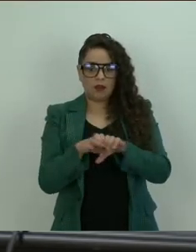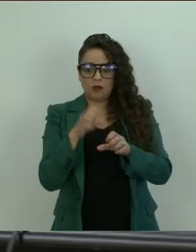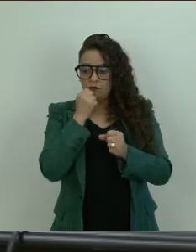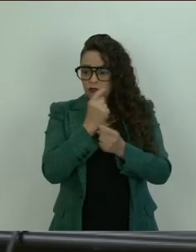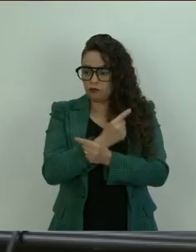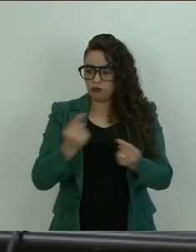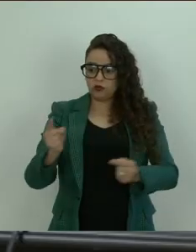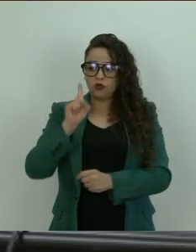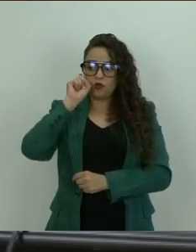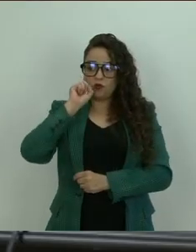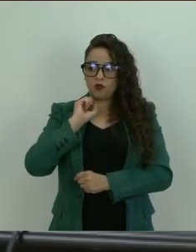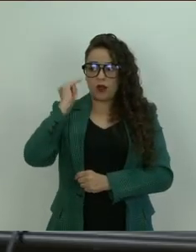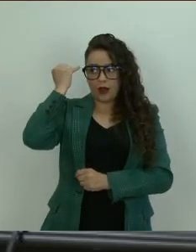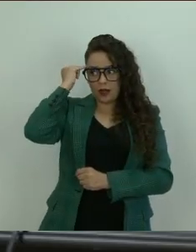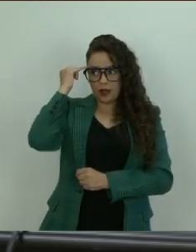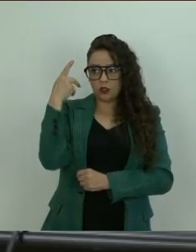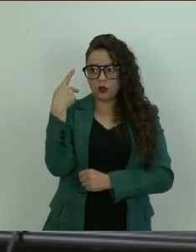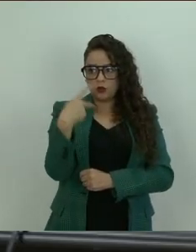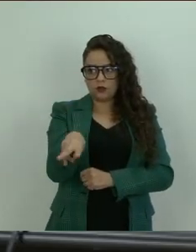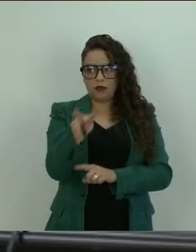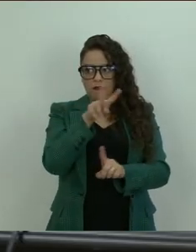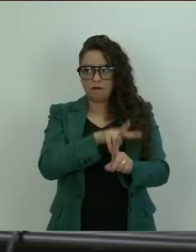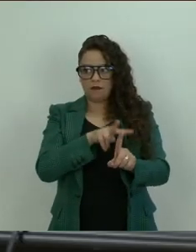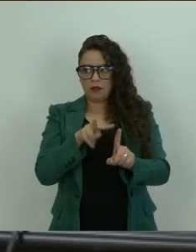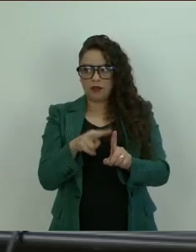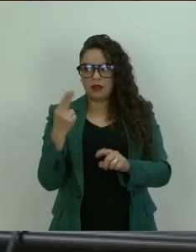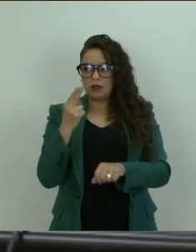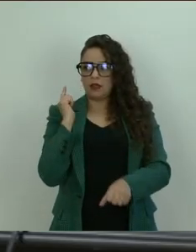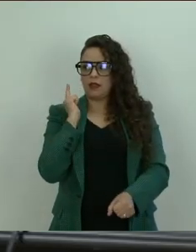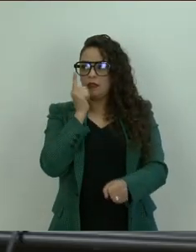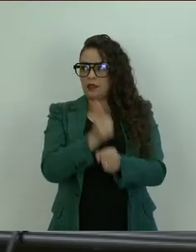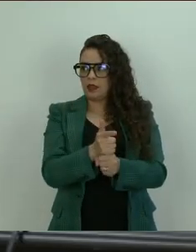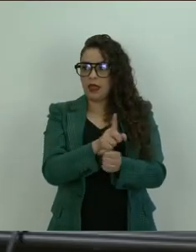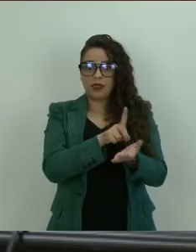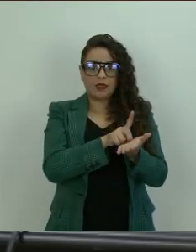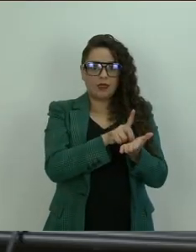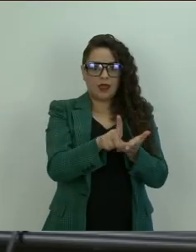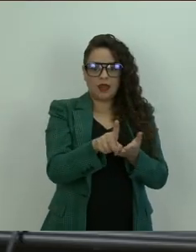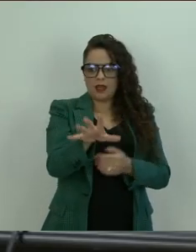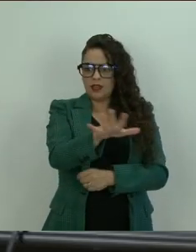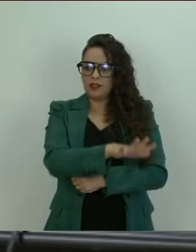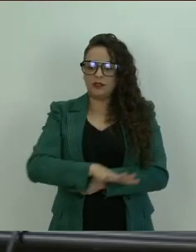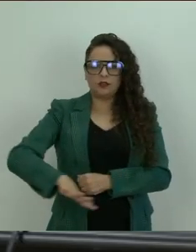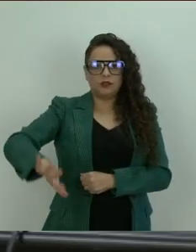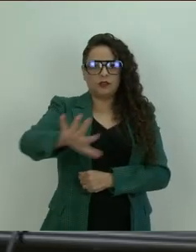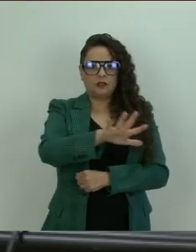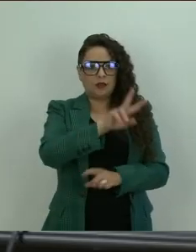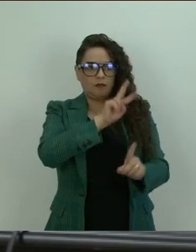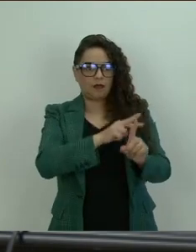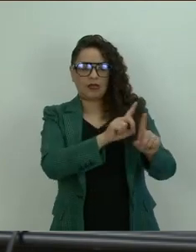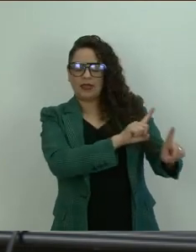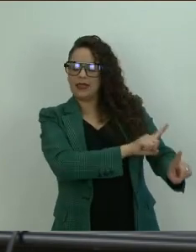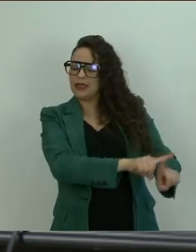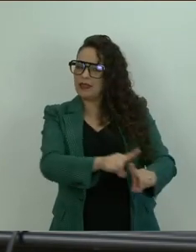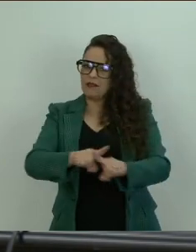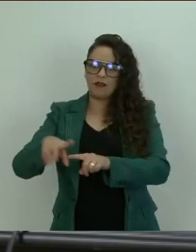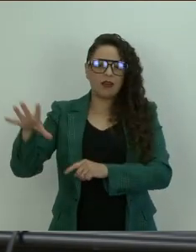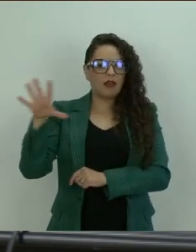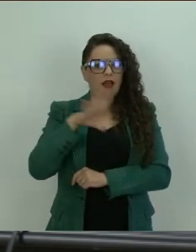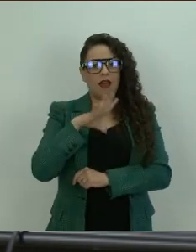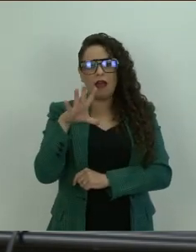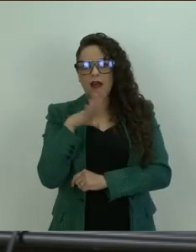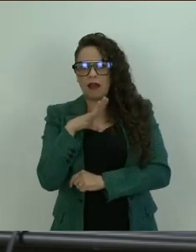niñas y mujeres indígenas para leer los derechos desde las diferentes perspectivas.